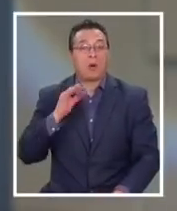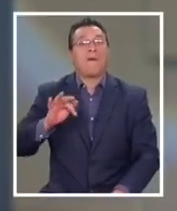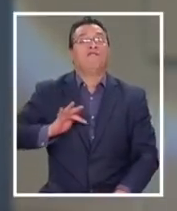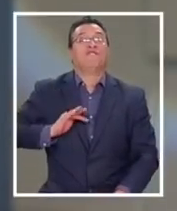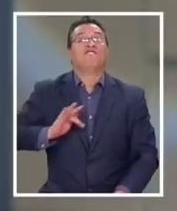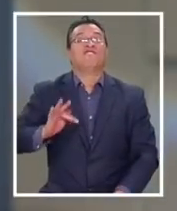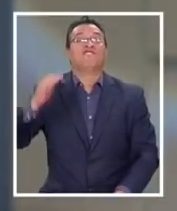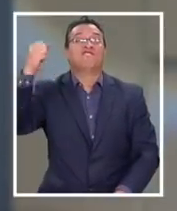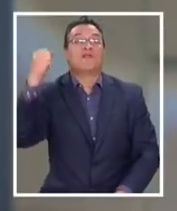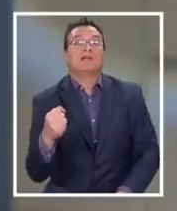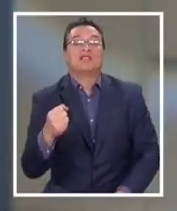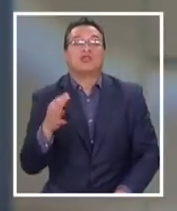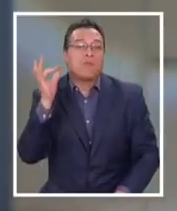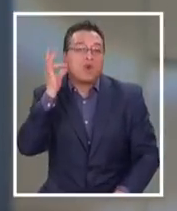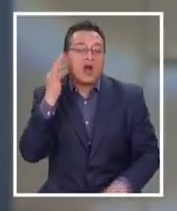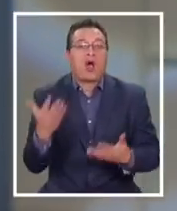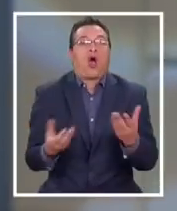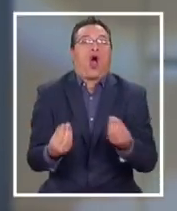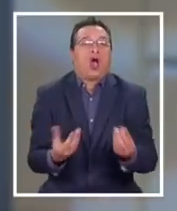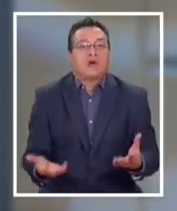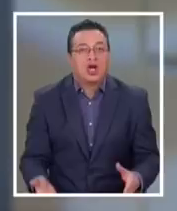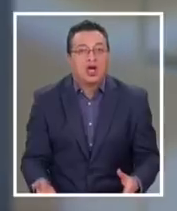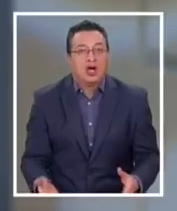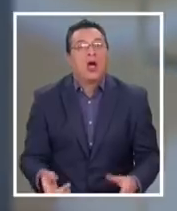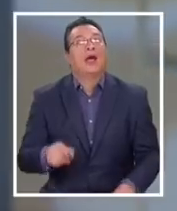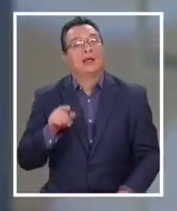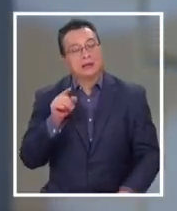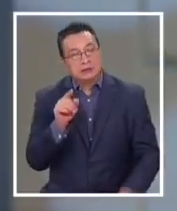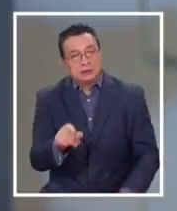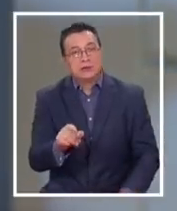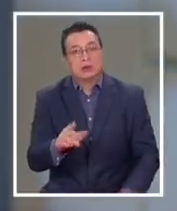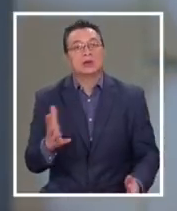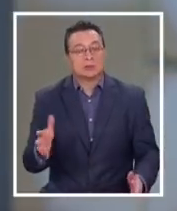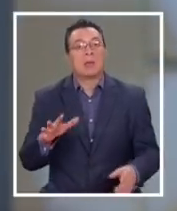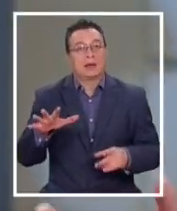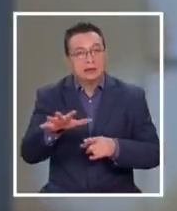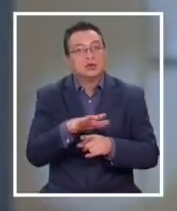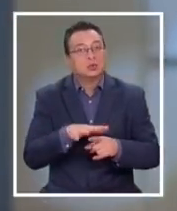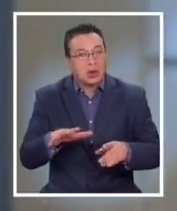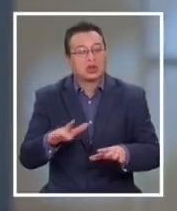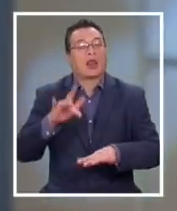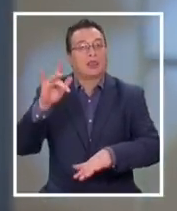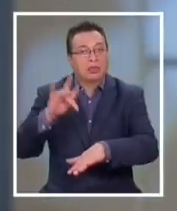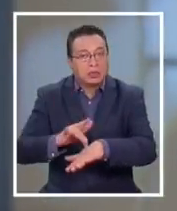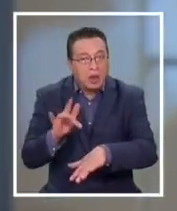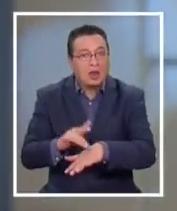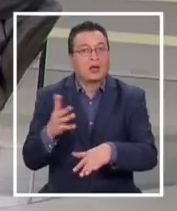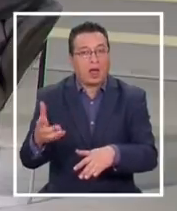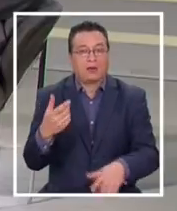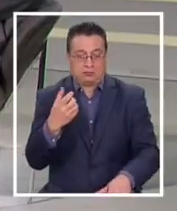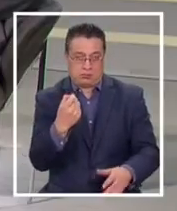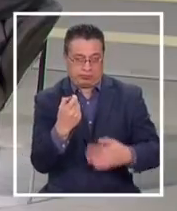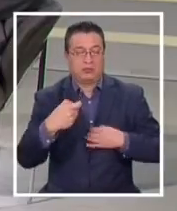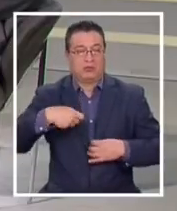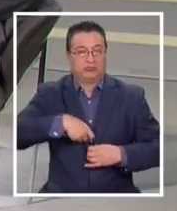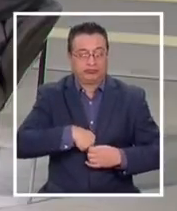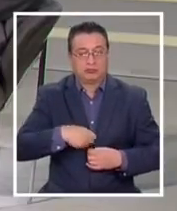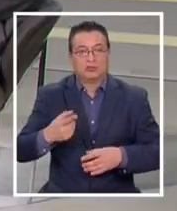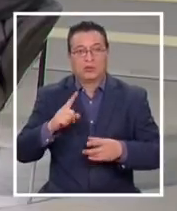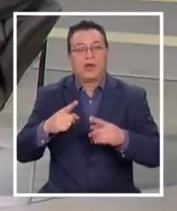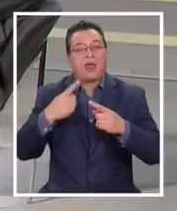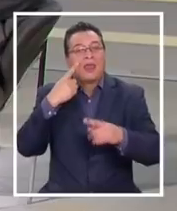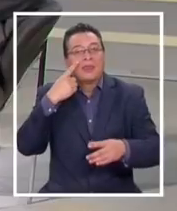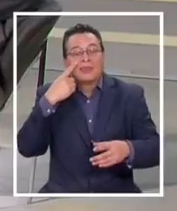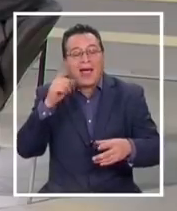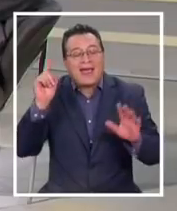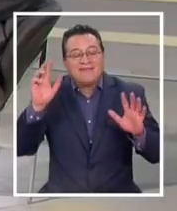por ejemplo. Entonces, claramente estamos viviendo frente a una realidad delictual en cuanto a las armas que no tiene nada que ver con